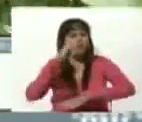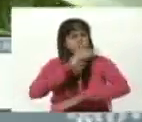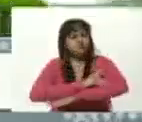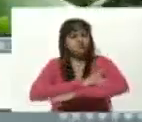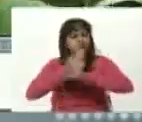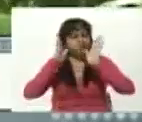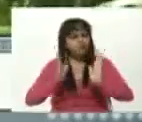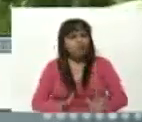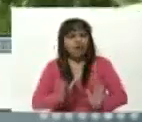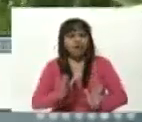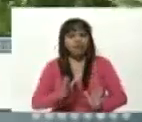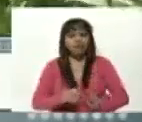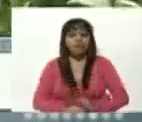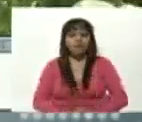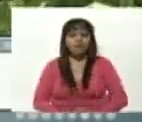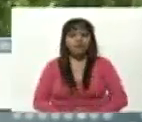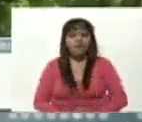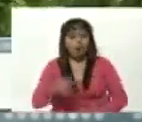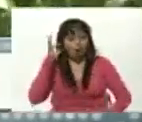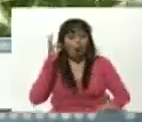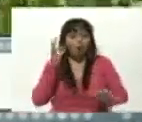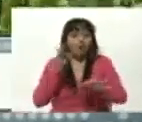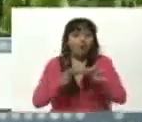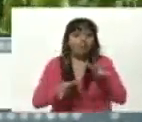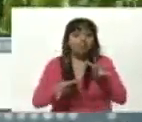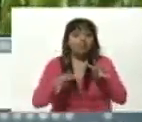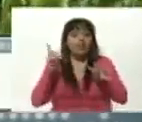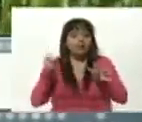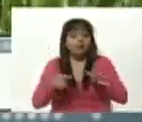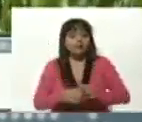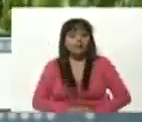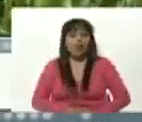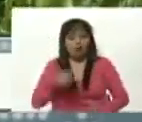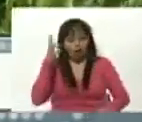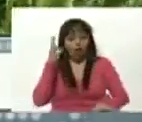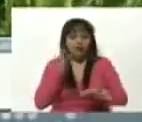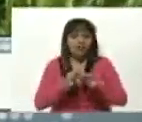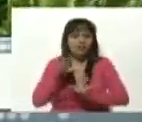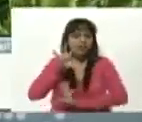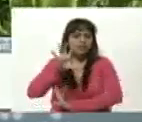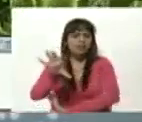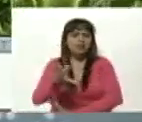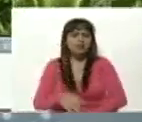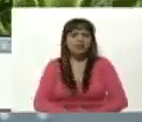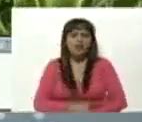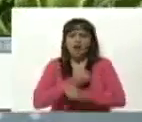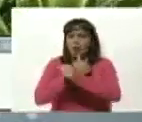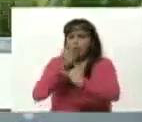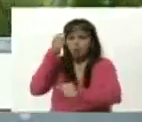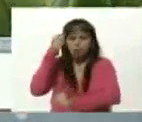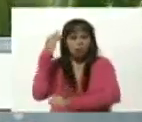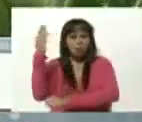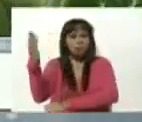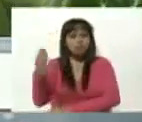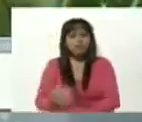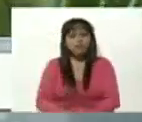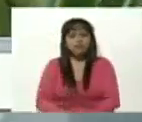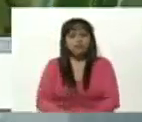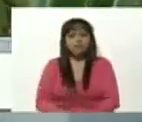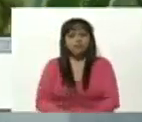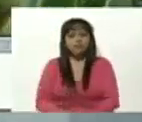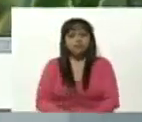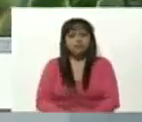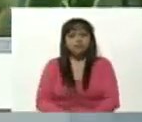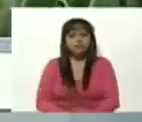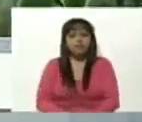fe. Con fe. Con fe en la patria. Con fe en Dios. Con